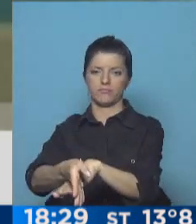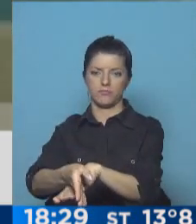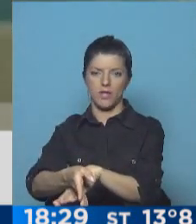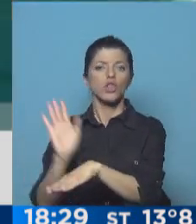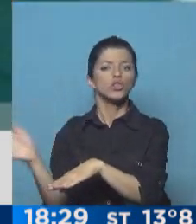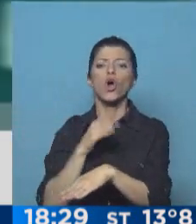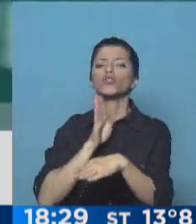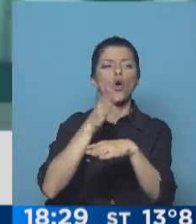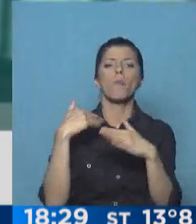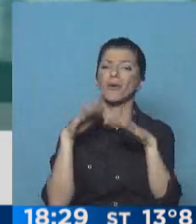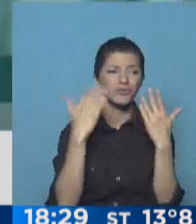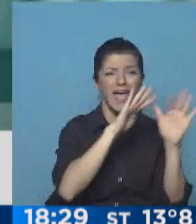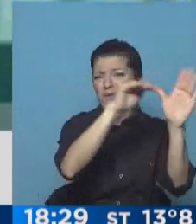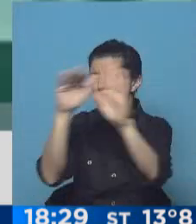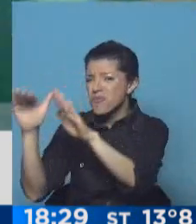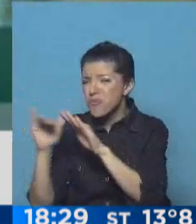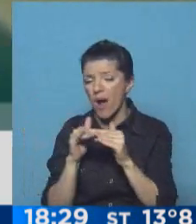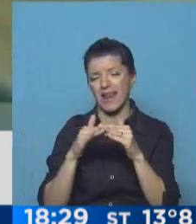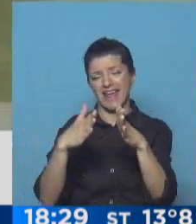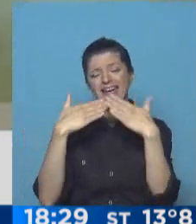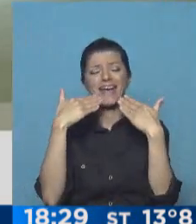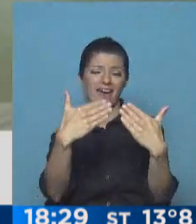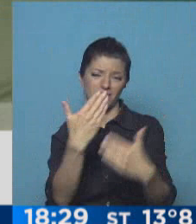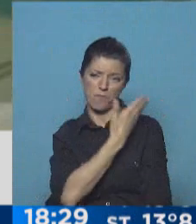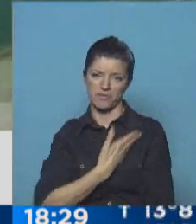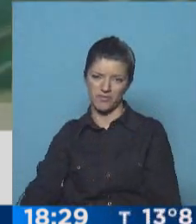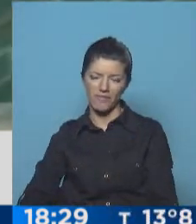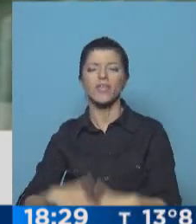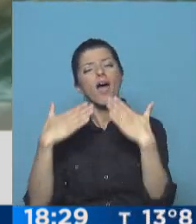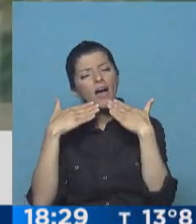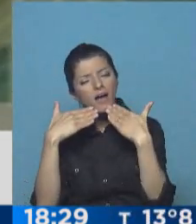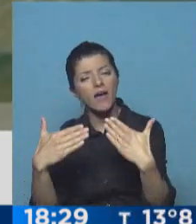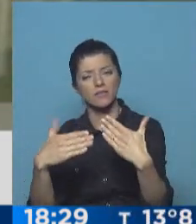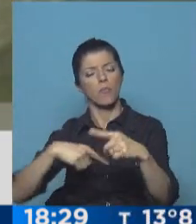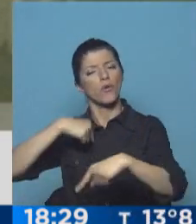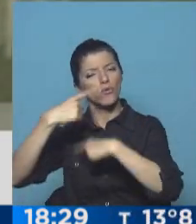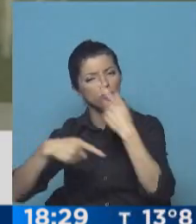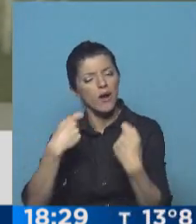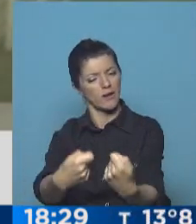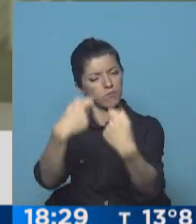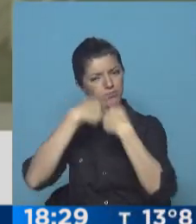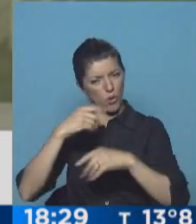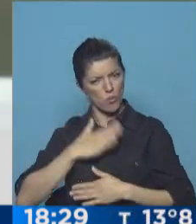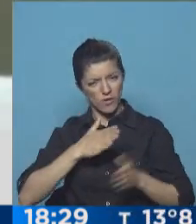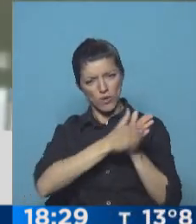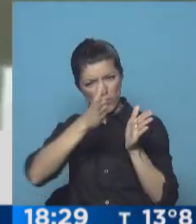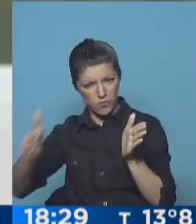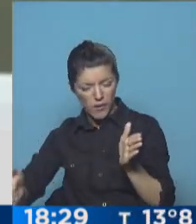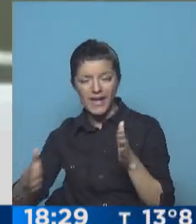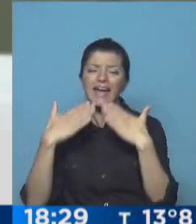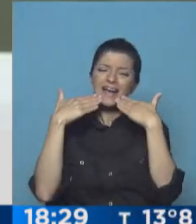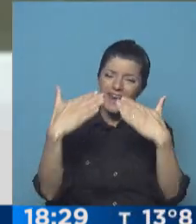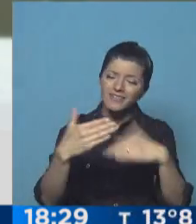mismas oportunidades. Gracias, Presidenta. Gracias por seguir y acompañar este proceso. Gracias por